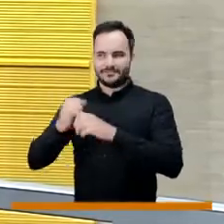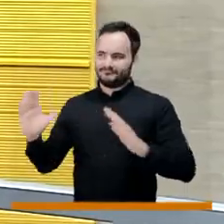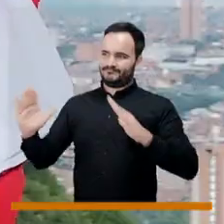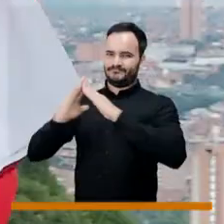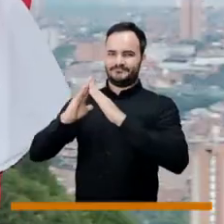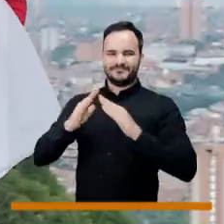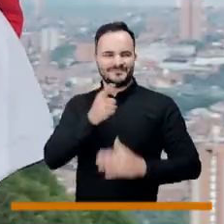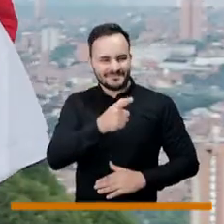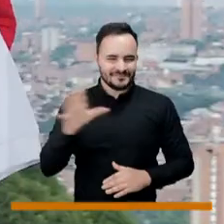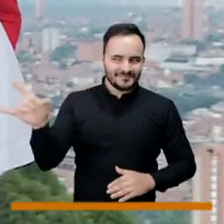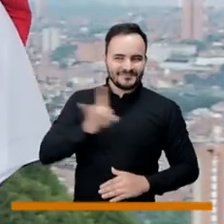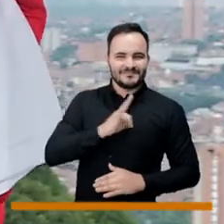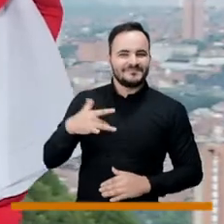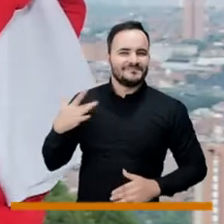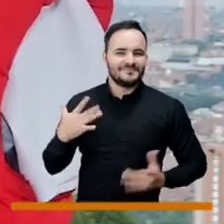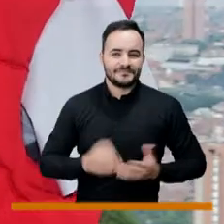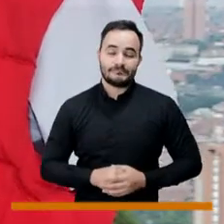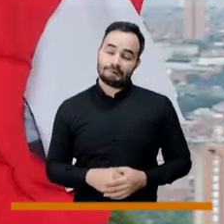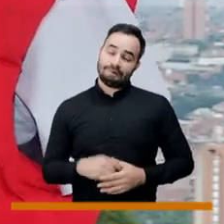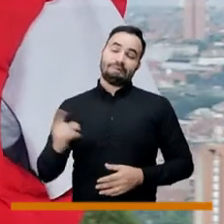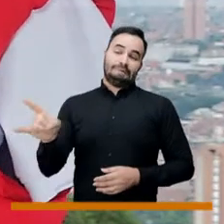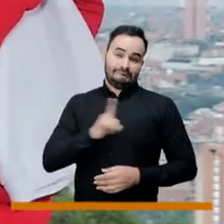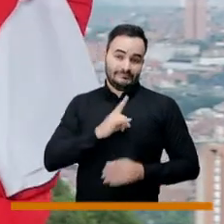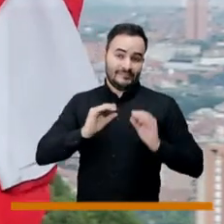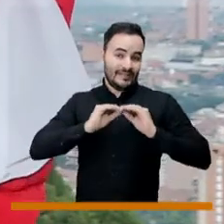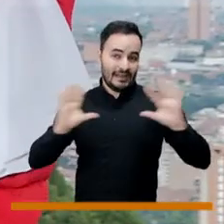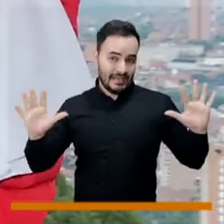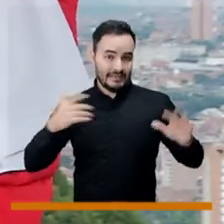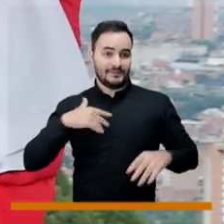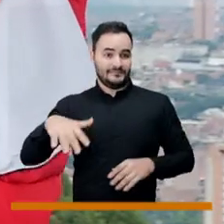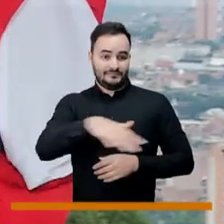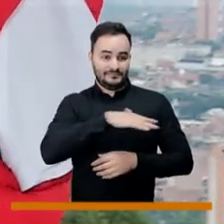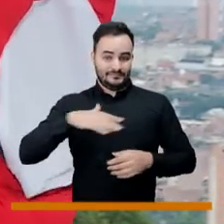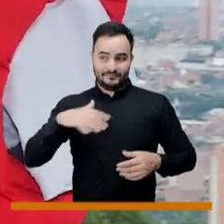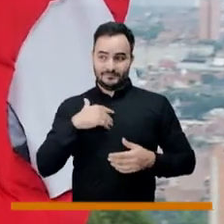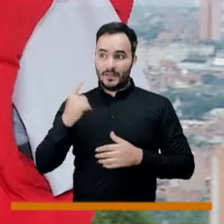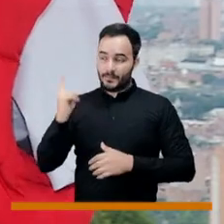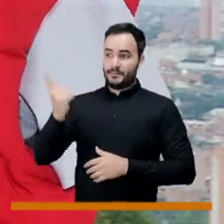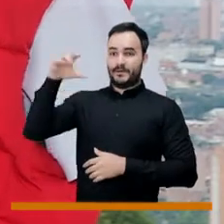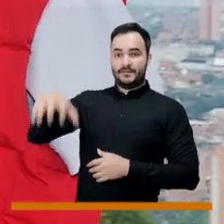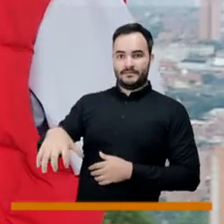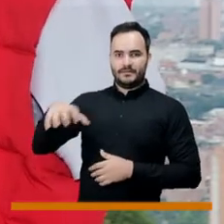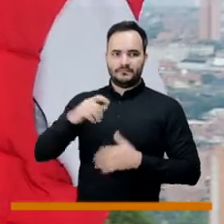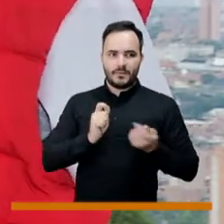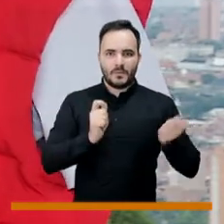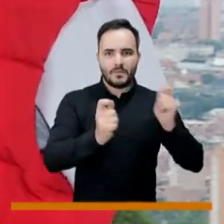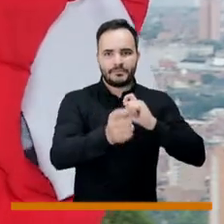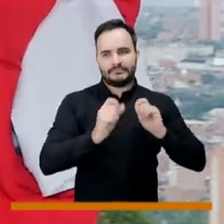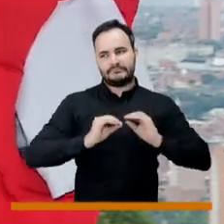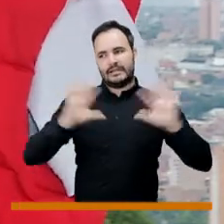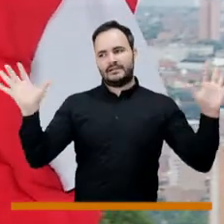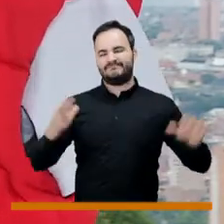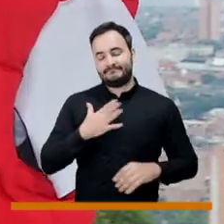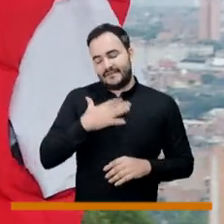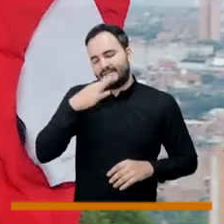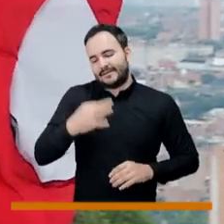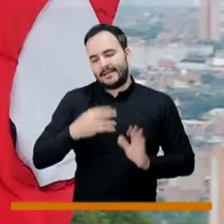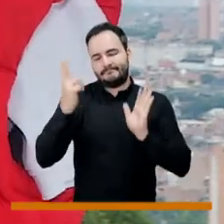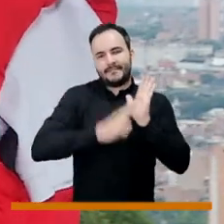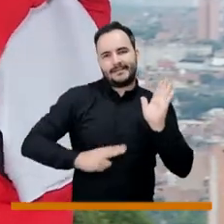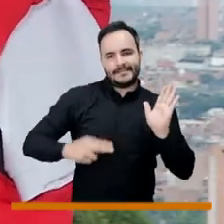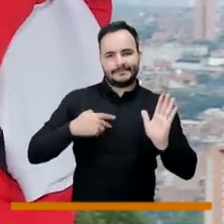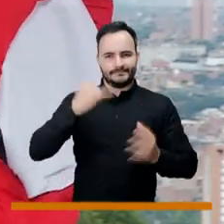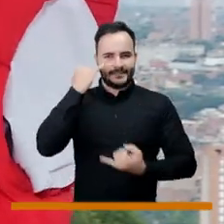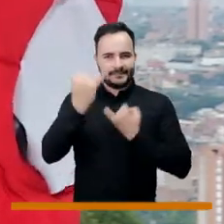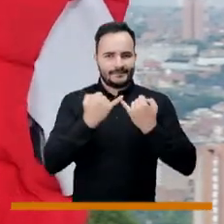ustedes bueno si el animal comienza para no tener hija la transformación del barrio por el otro emociones relegados por la historia que nos marca que